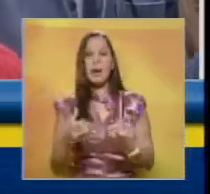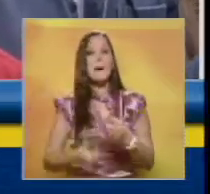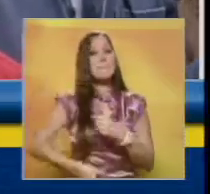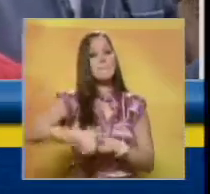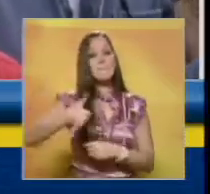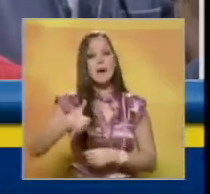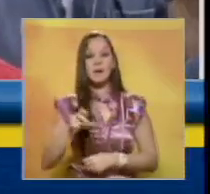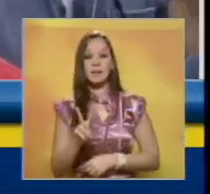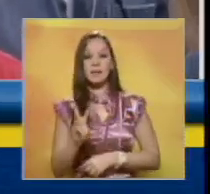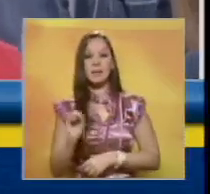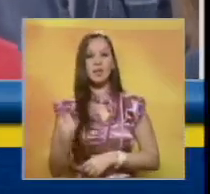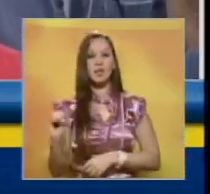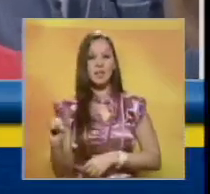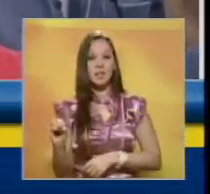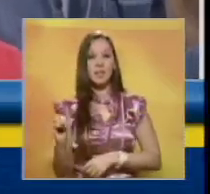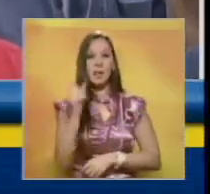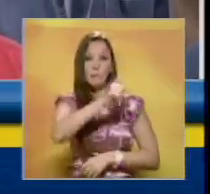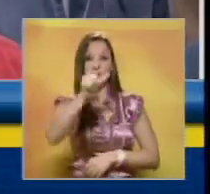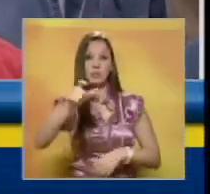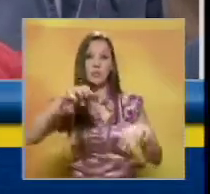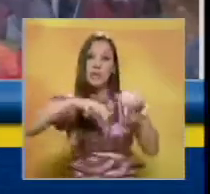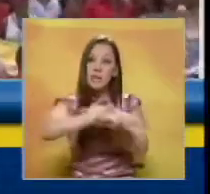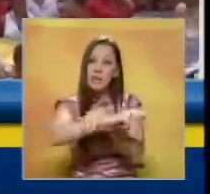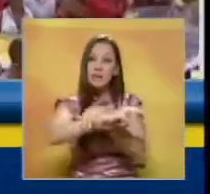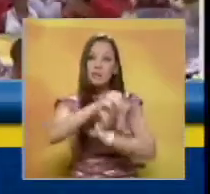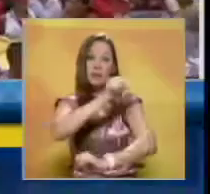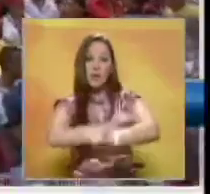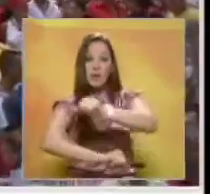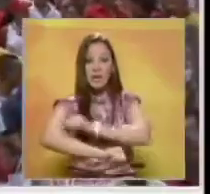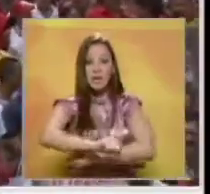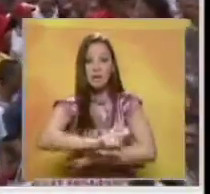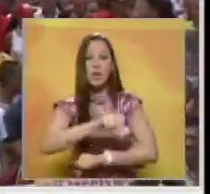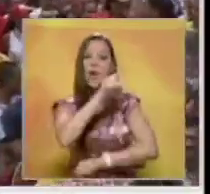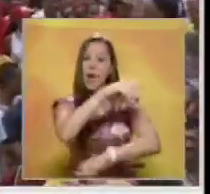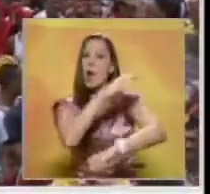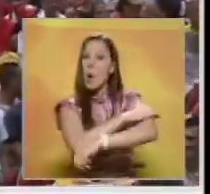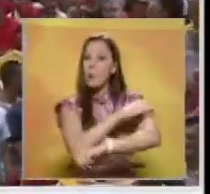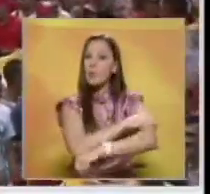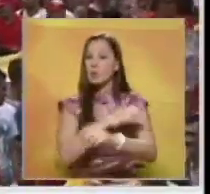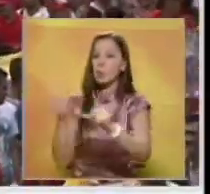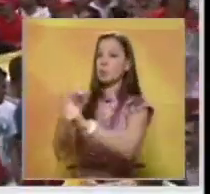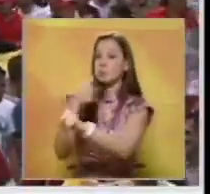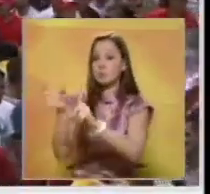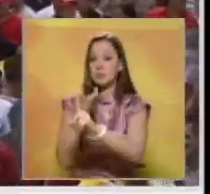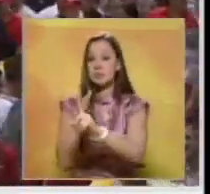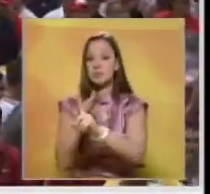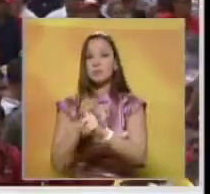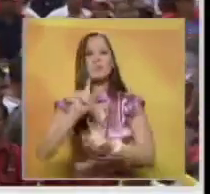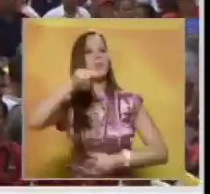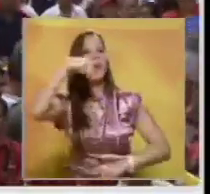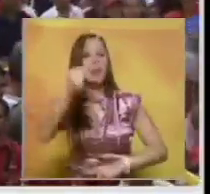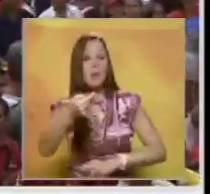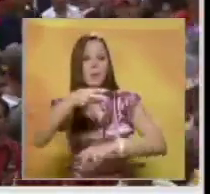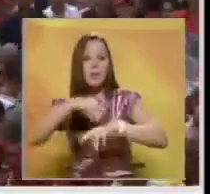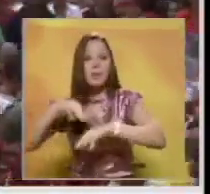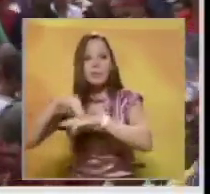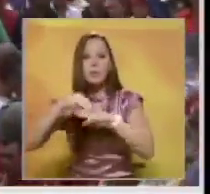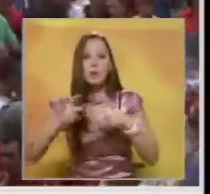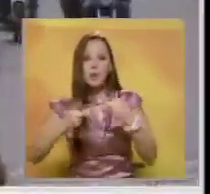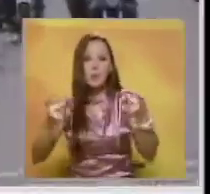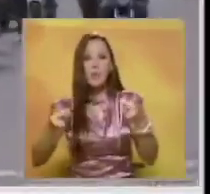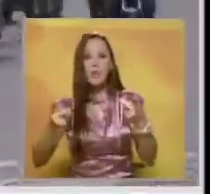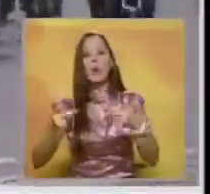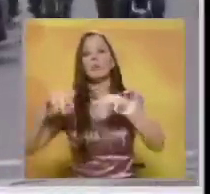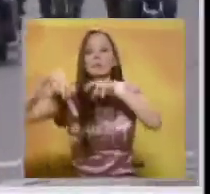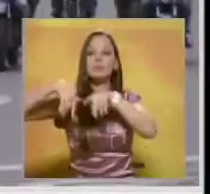200 usuarios heridos producto de esta derecha fascista. Después de solicitar la investigación en el Ministerio Público, los trabajadores se dirigen